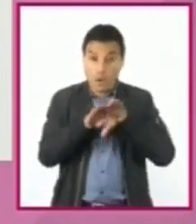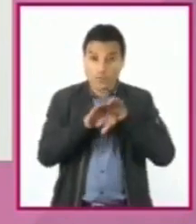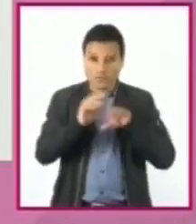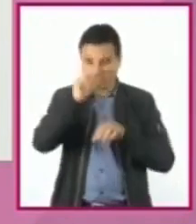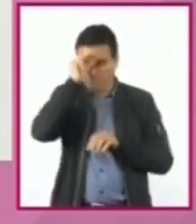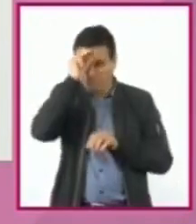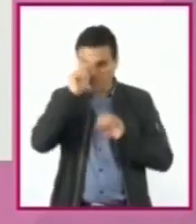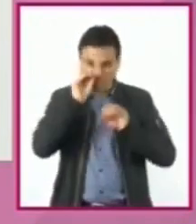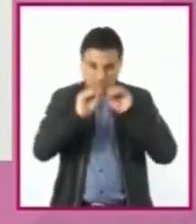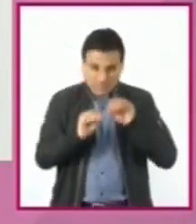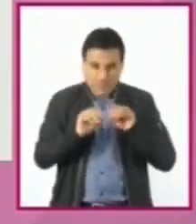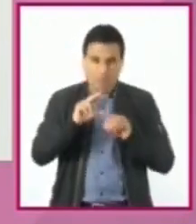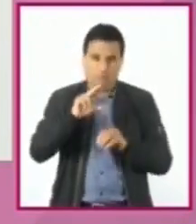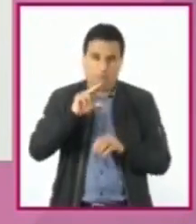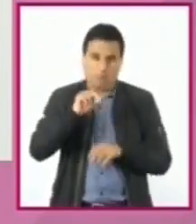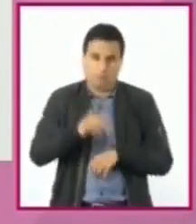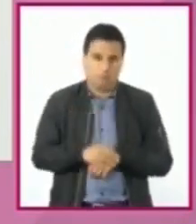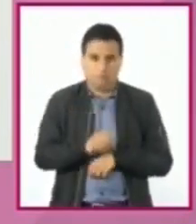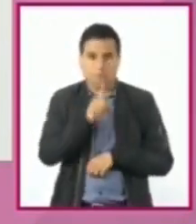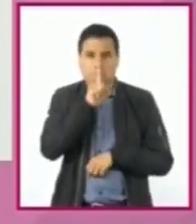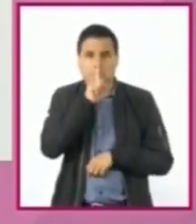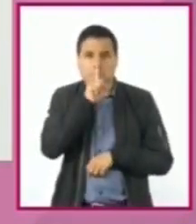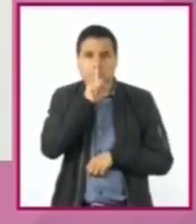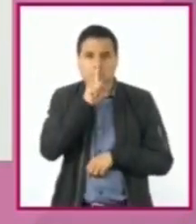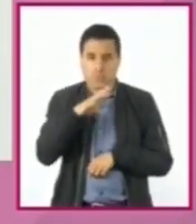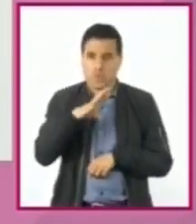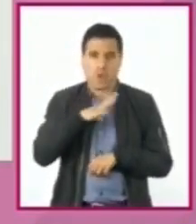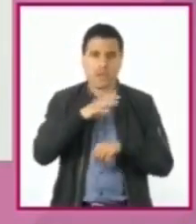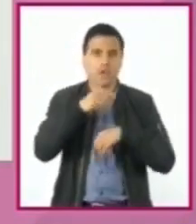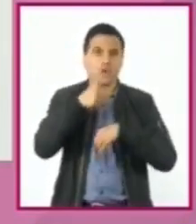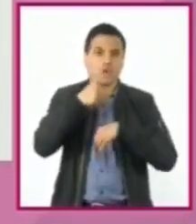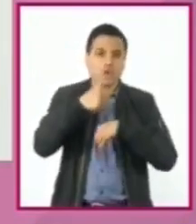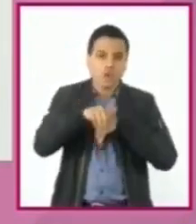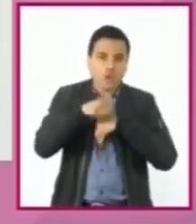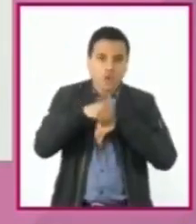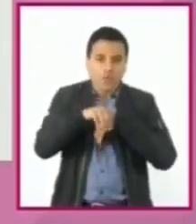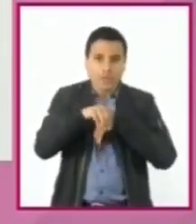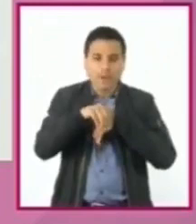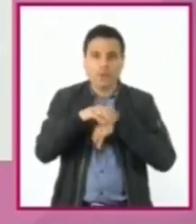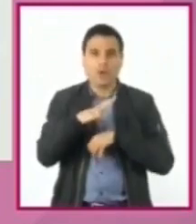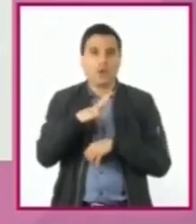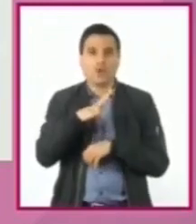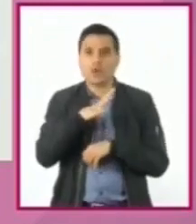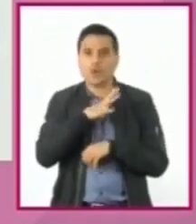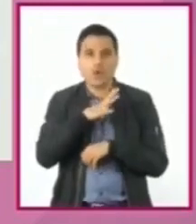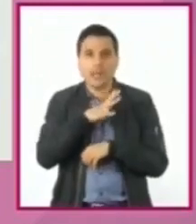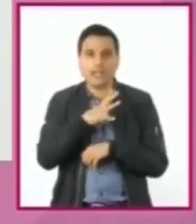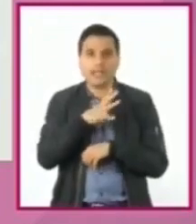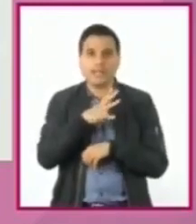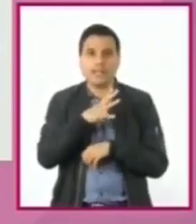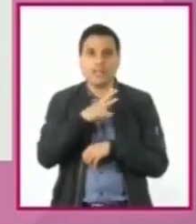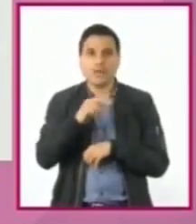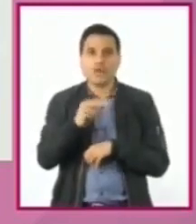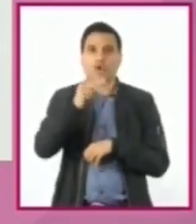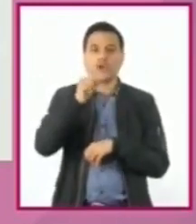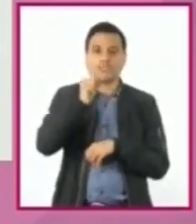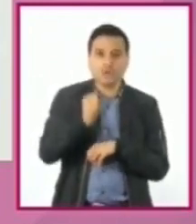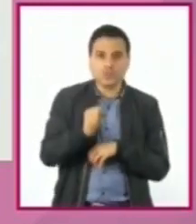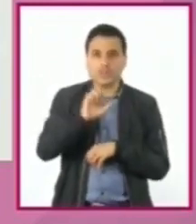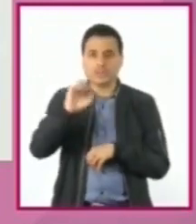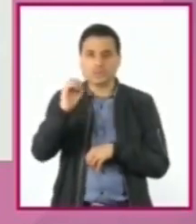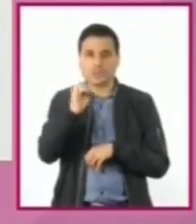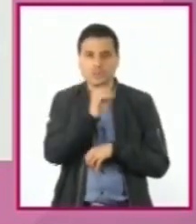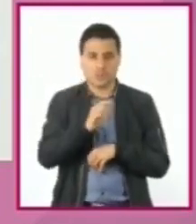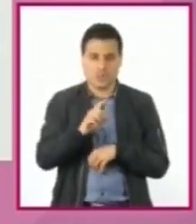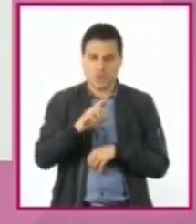rigurosa, no tiene escala, no tiene coordenadas, de hecho a veces ni siquiera orientación. ¿Para qué sirven?